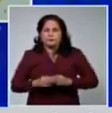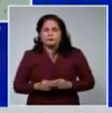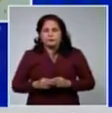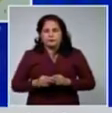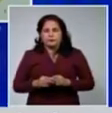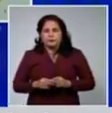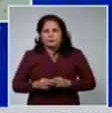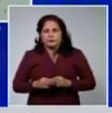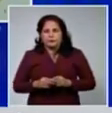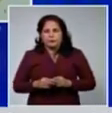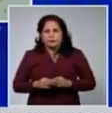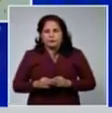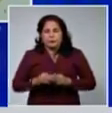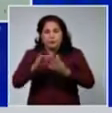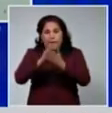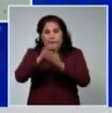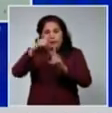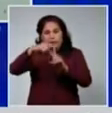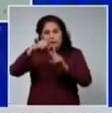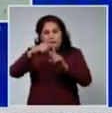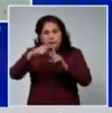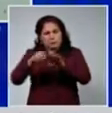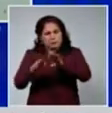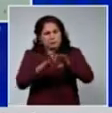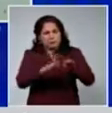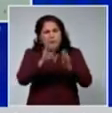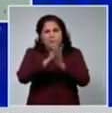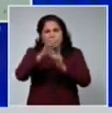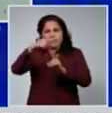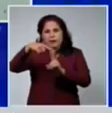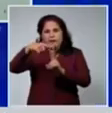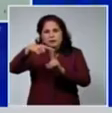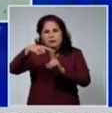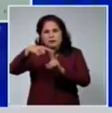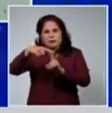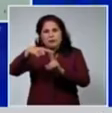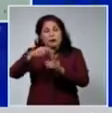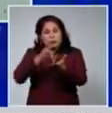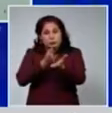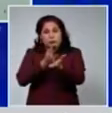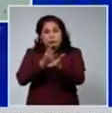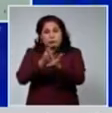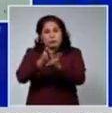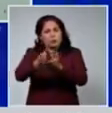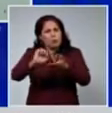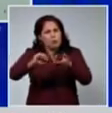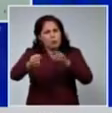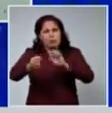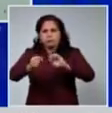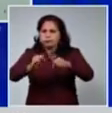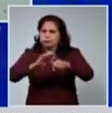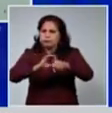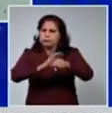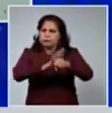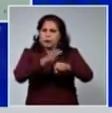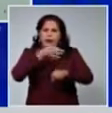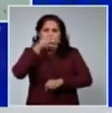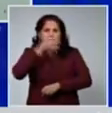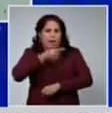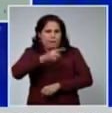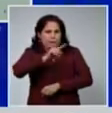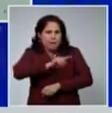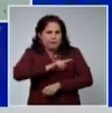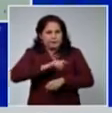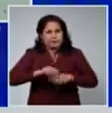una taza provincia que no tienen control de la enfermedad como hemos dicho en otras